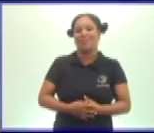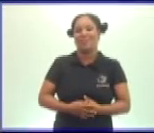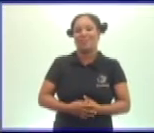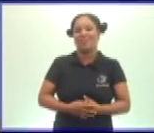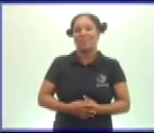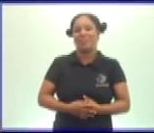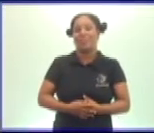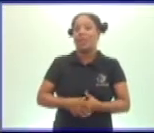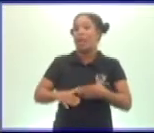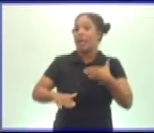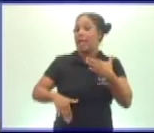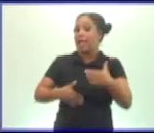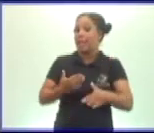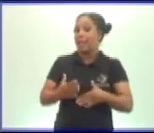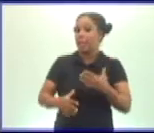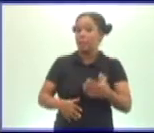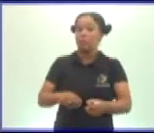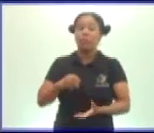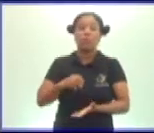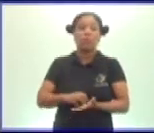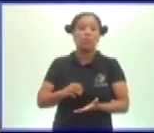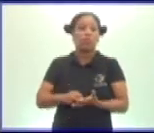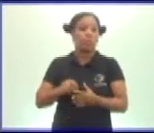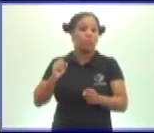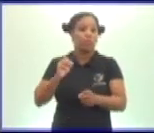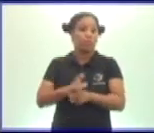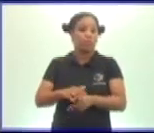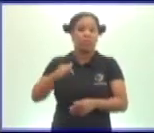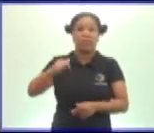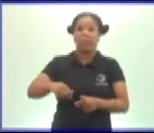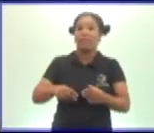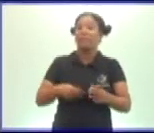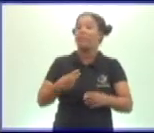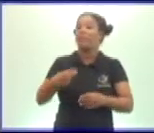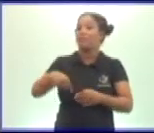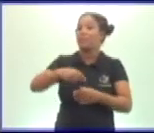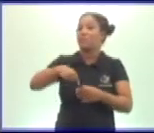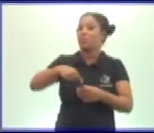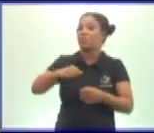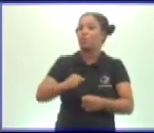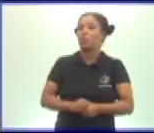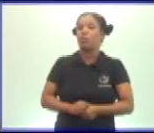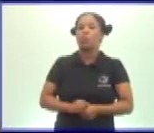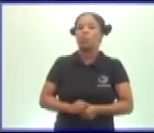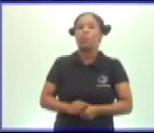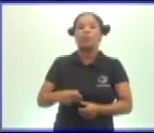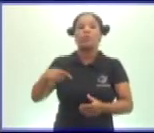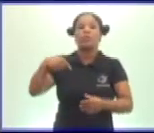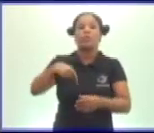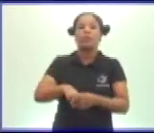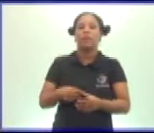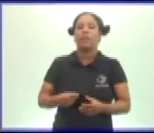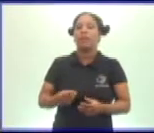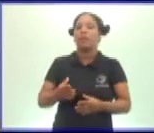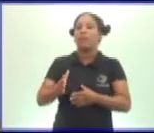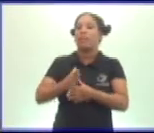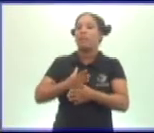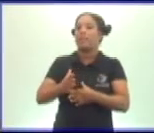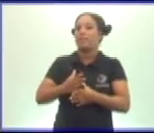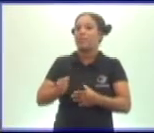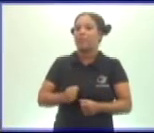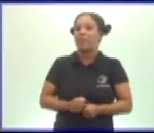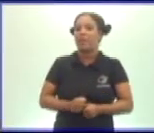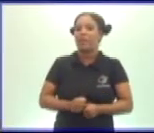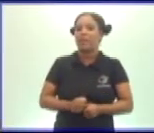En el proceso donde se originan estas disoluciones intervienen varias interacciones. Por supuesto,